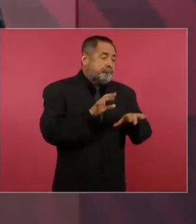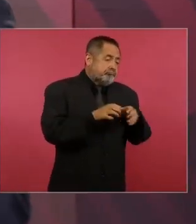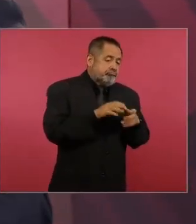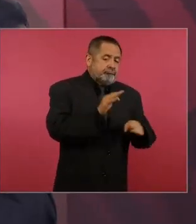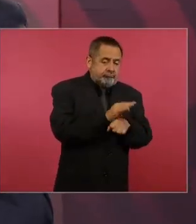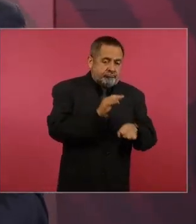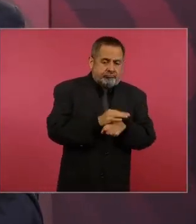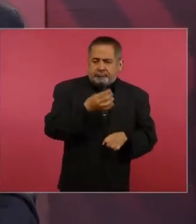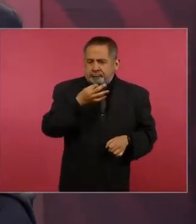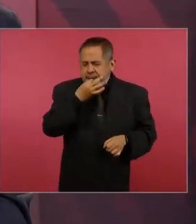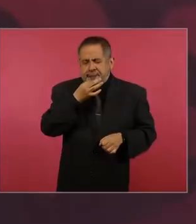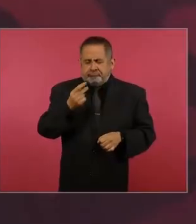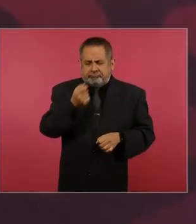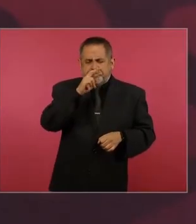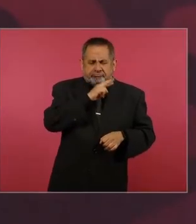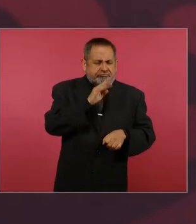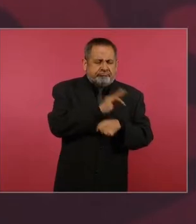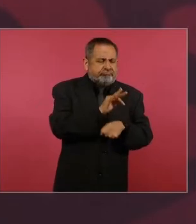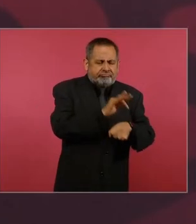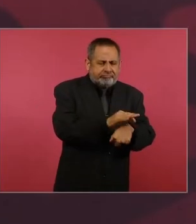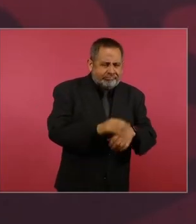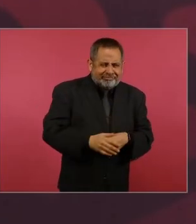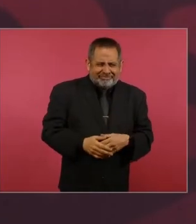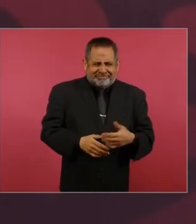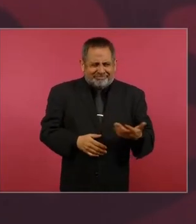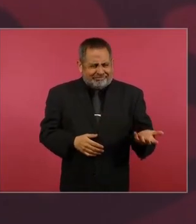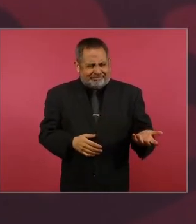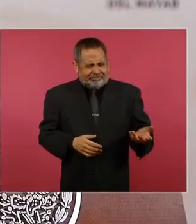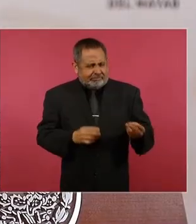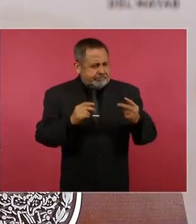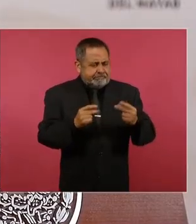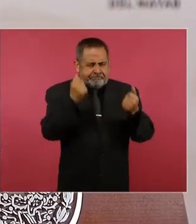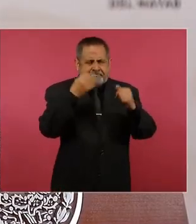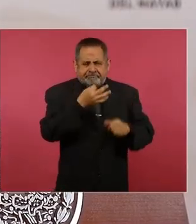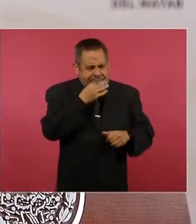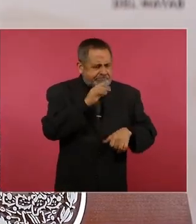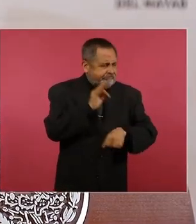es rápido. Sí, es expedito.